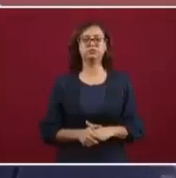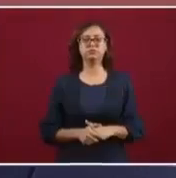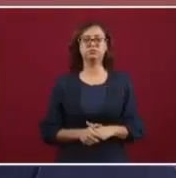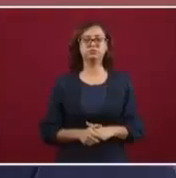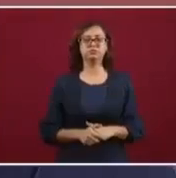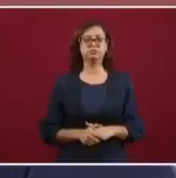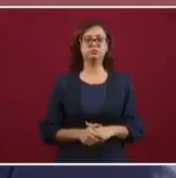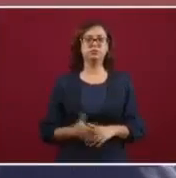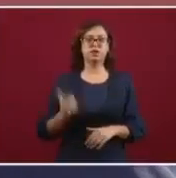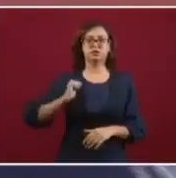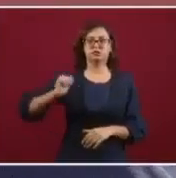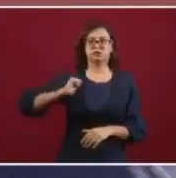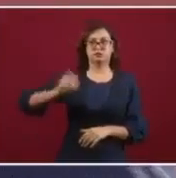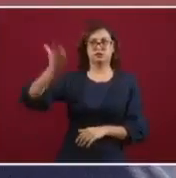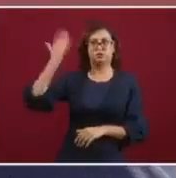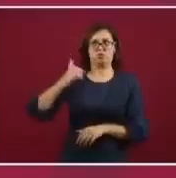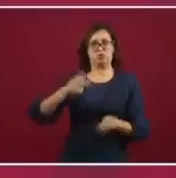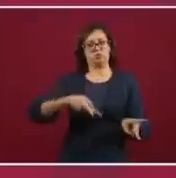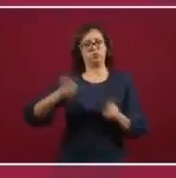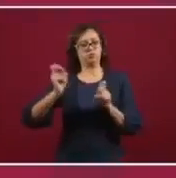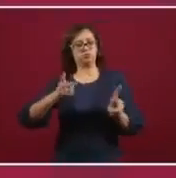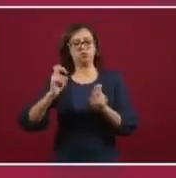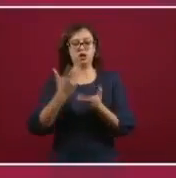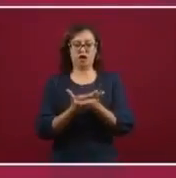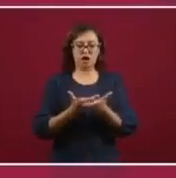a precios de aquel tiempo,